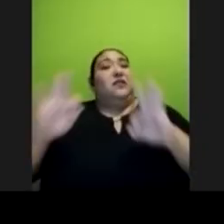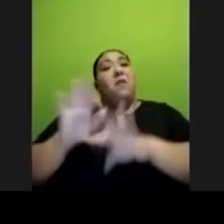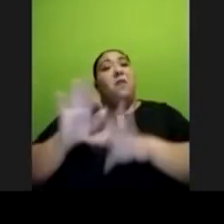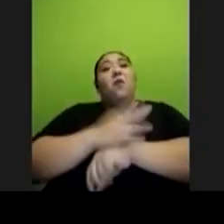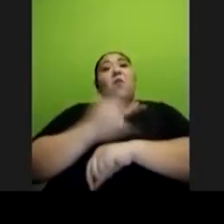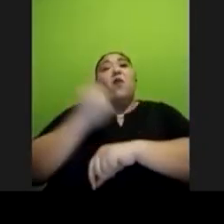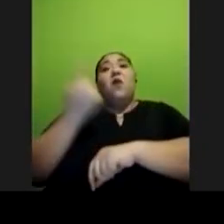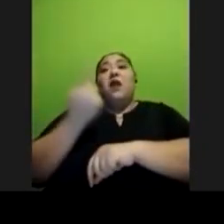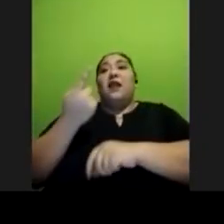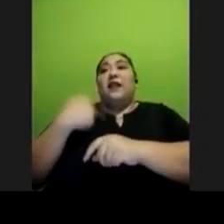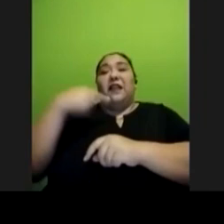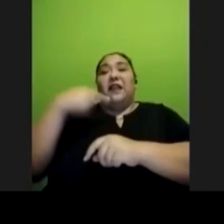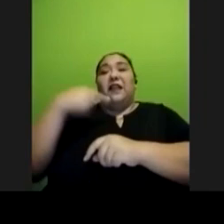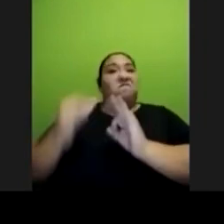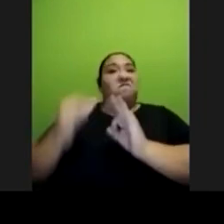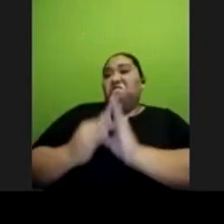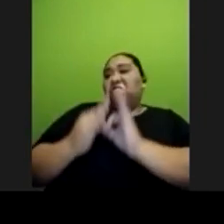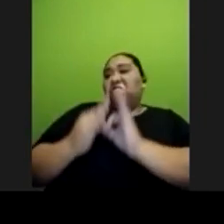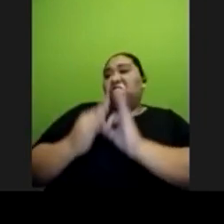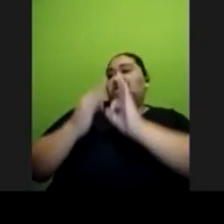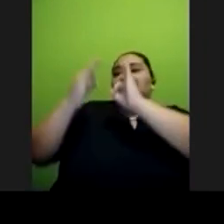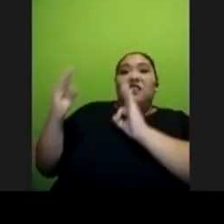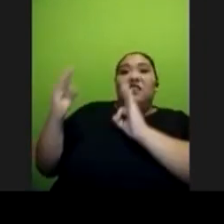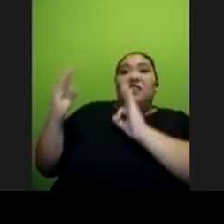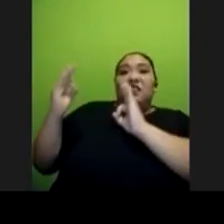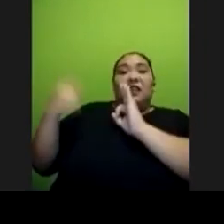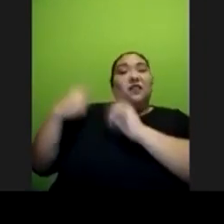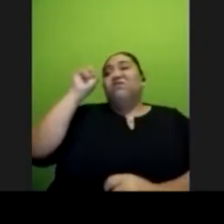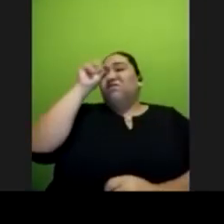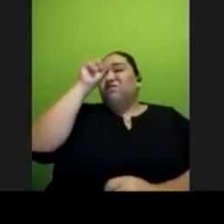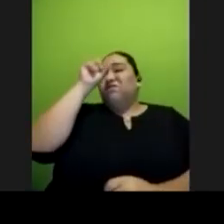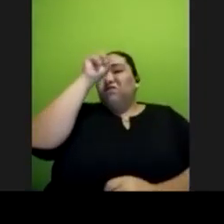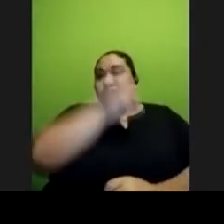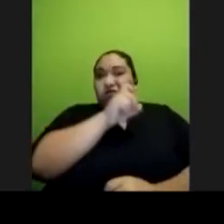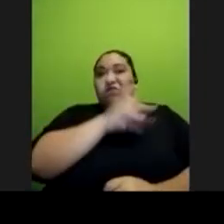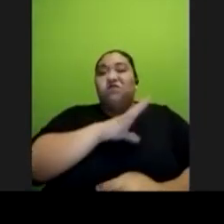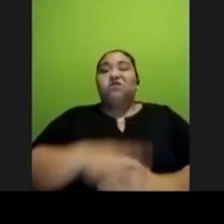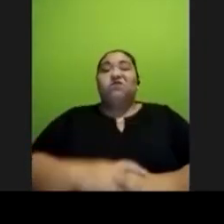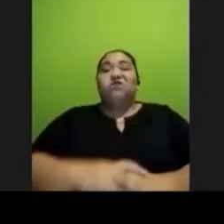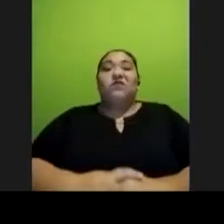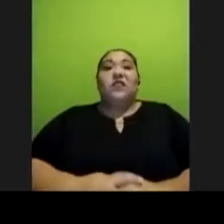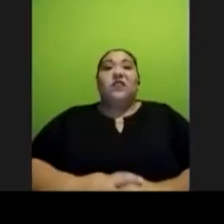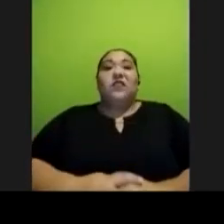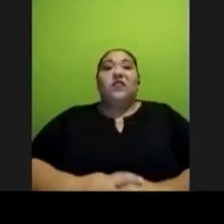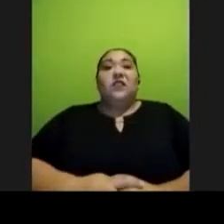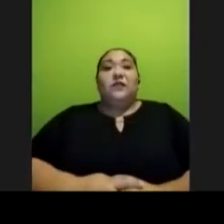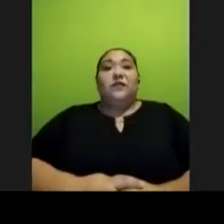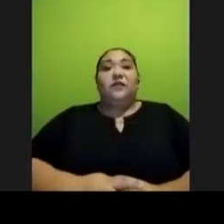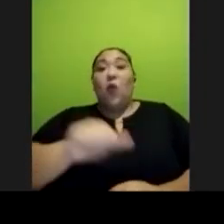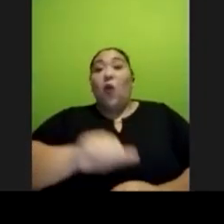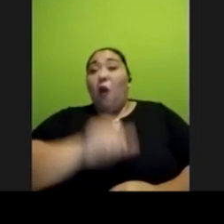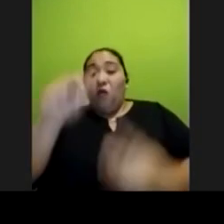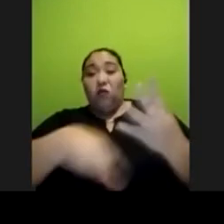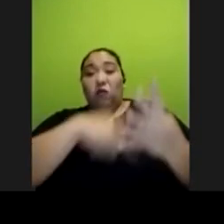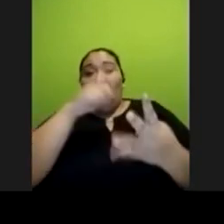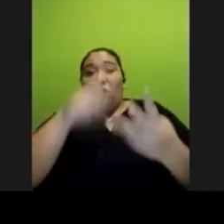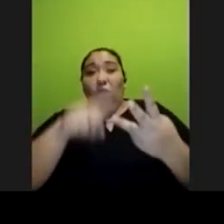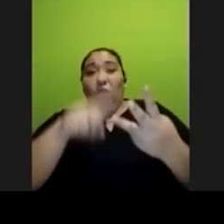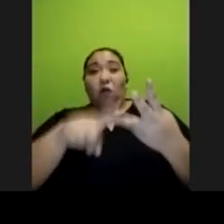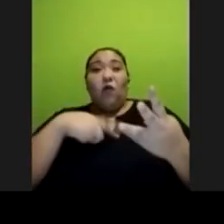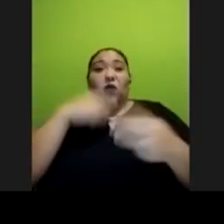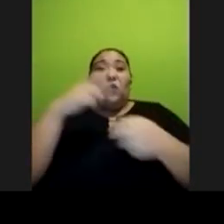distancia social es muy, muy difícil de conseguir. Otro riesgo es que la persona migrante o